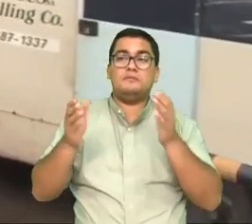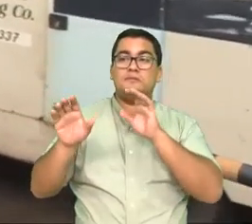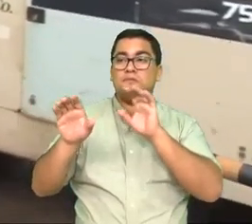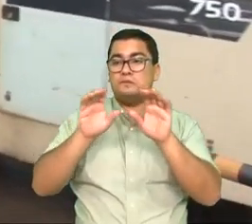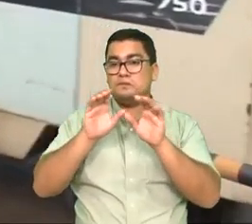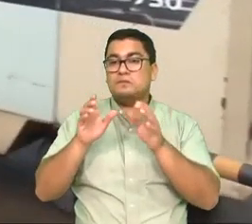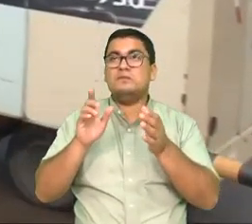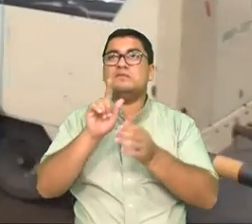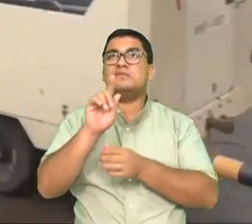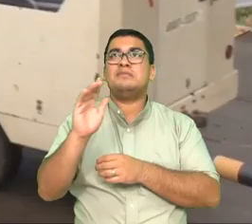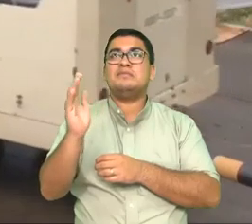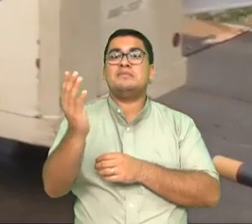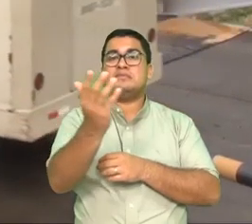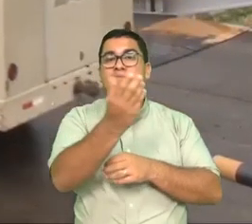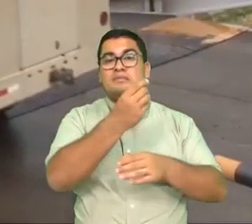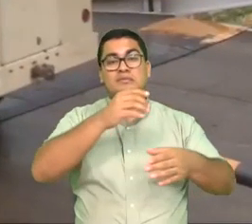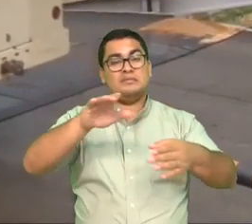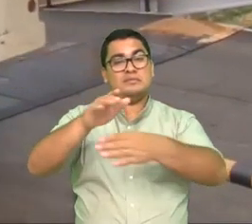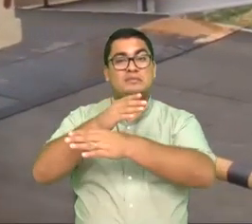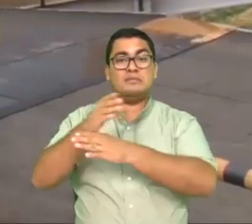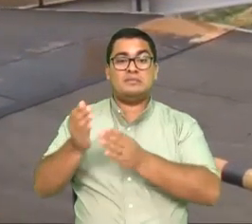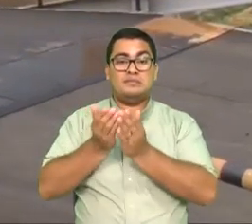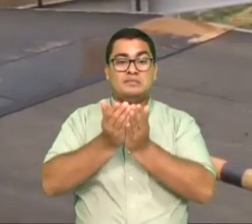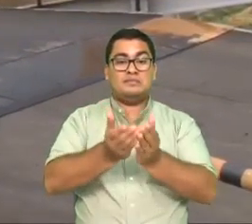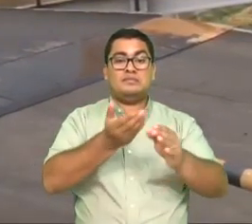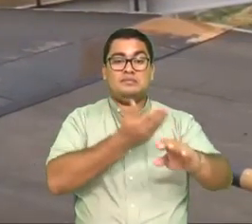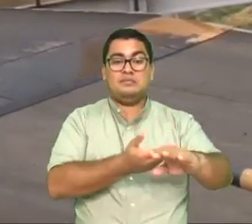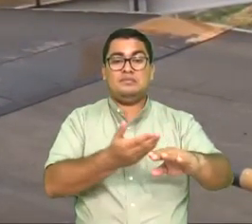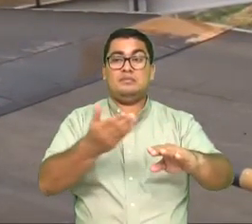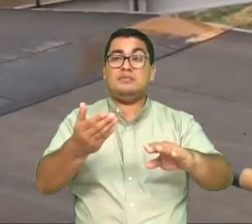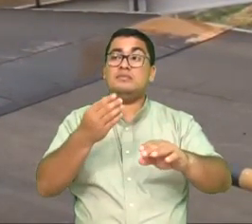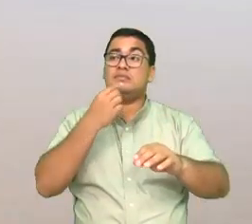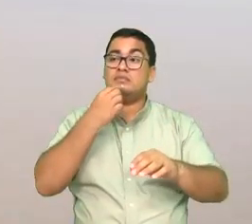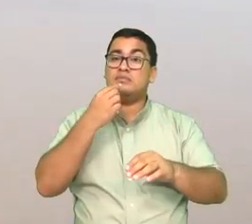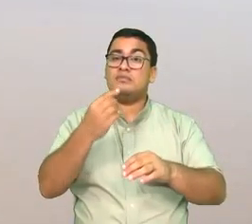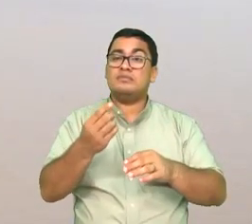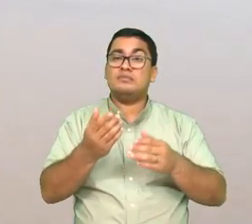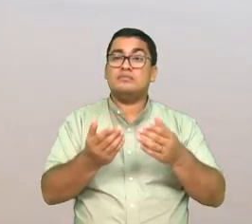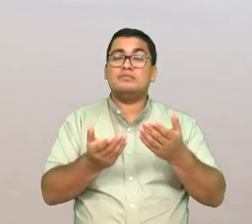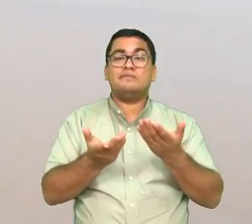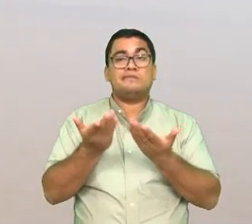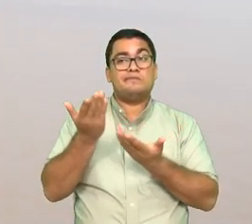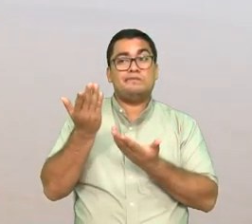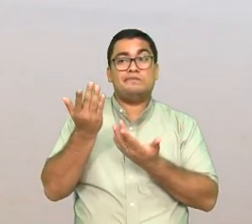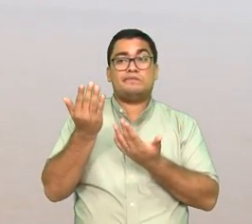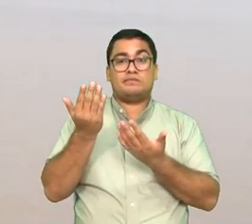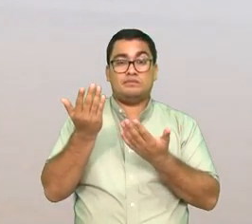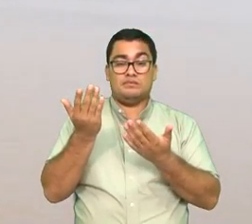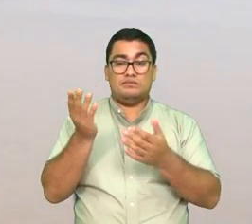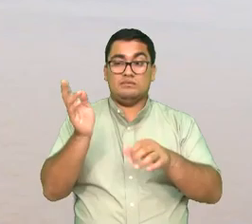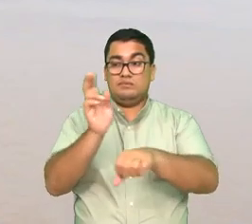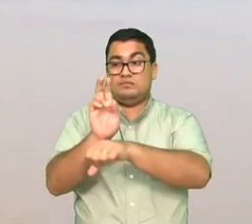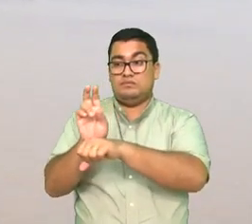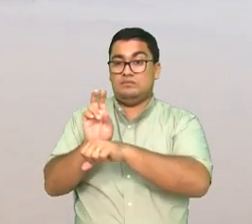comunicándole a todos los gerentes de los puertos la reactivación de los puestos de